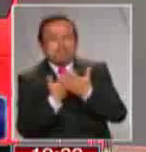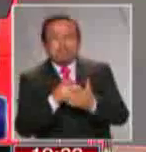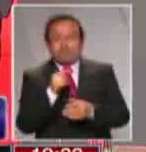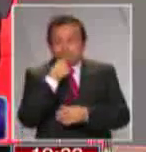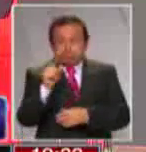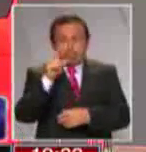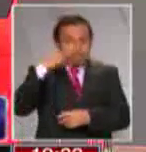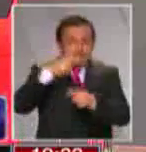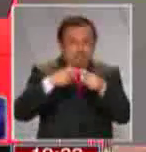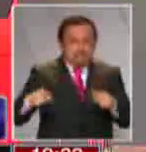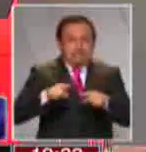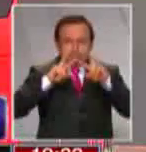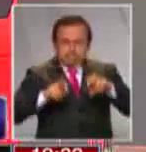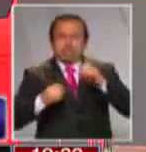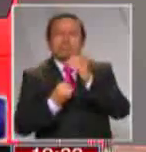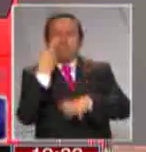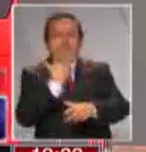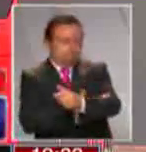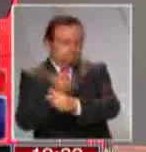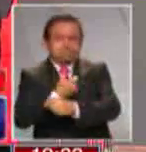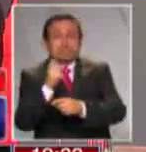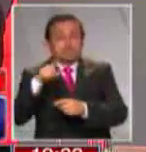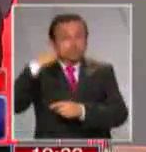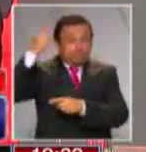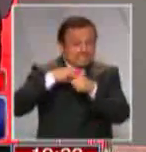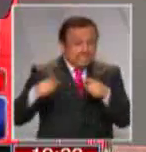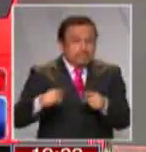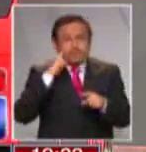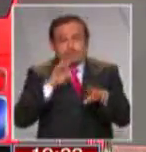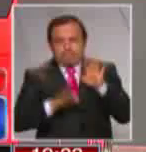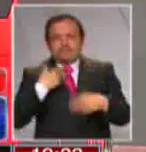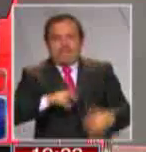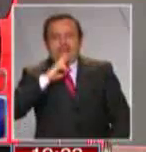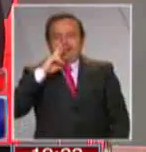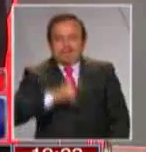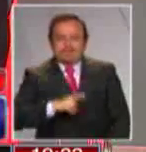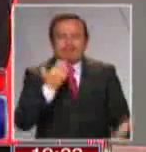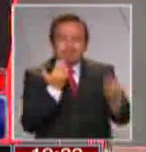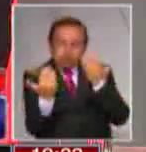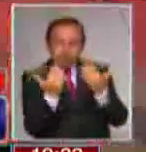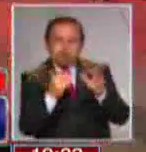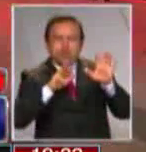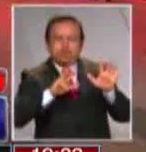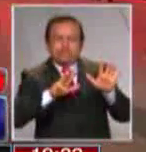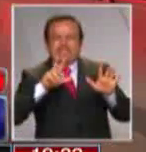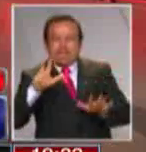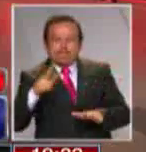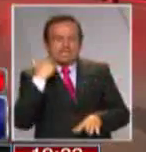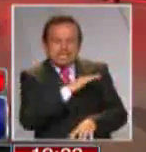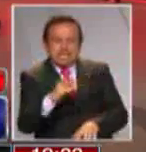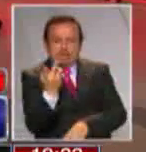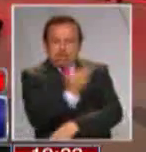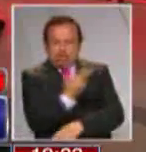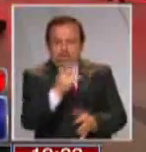más tardar la próxima semana, tal vez la subsiguiente semana, con los resultados de esa contramuestra de estos 98 niños de